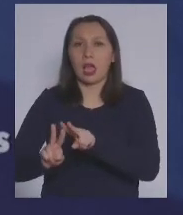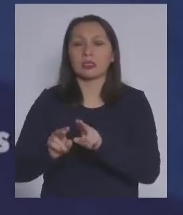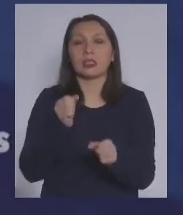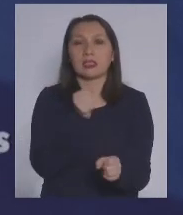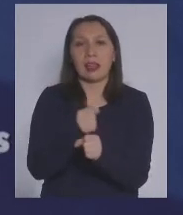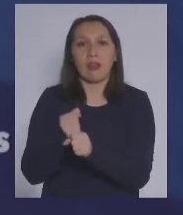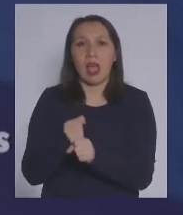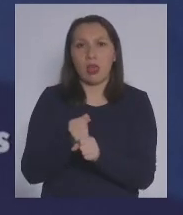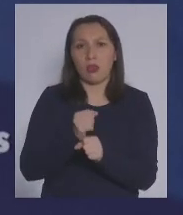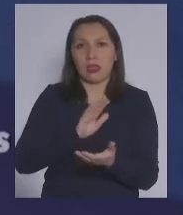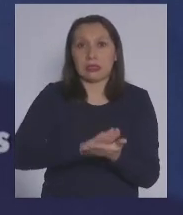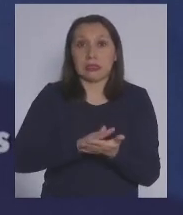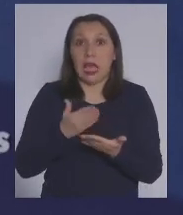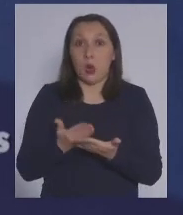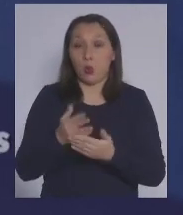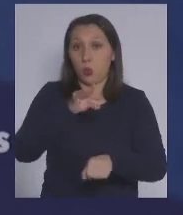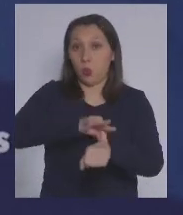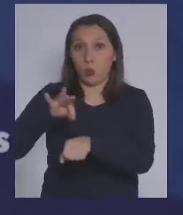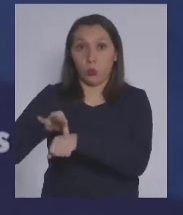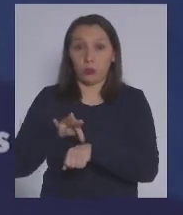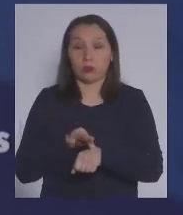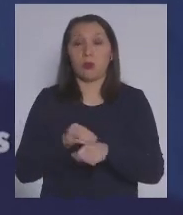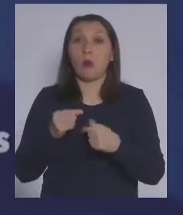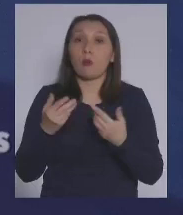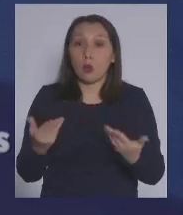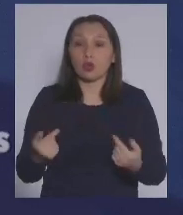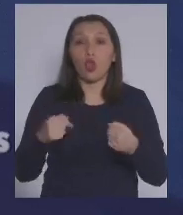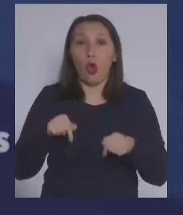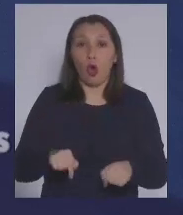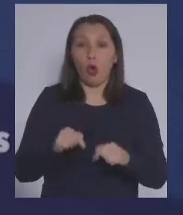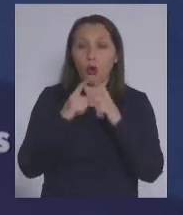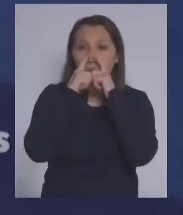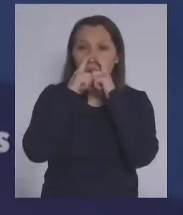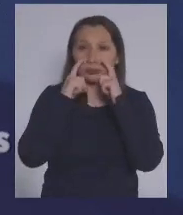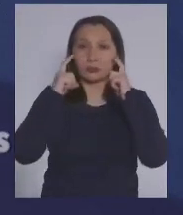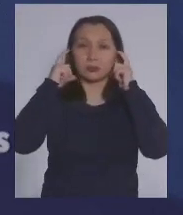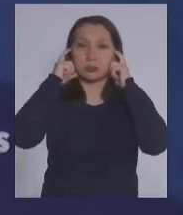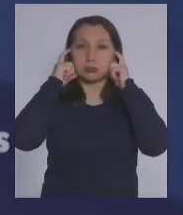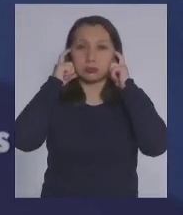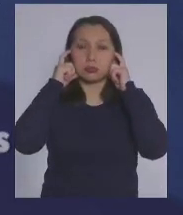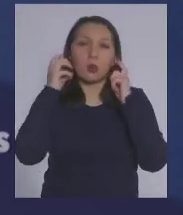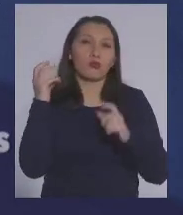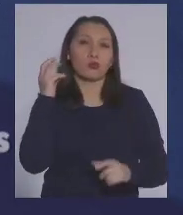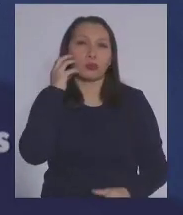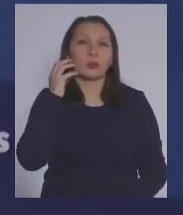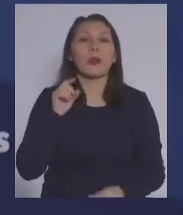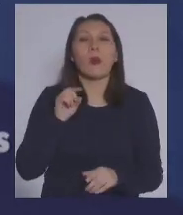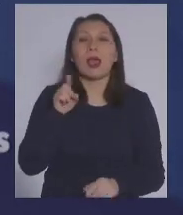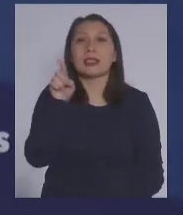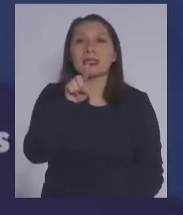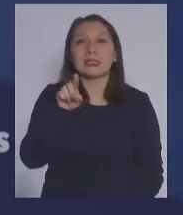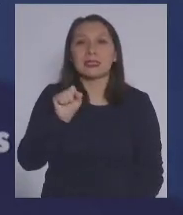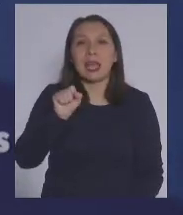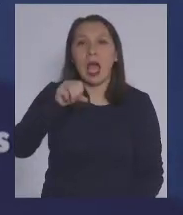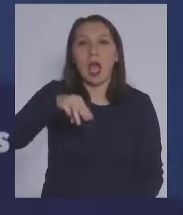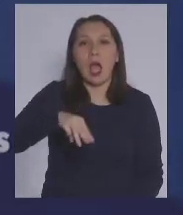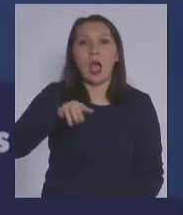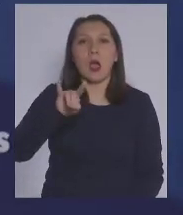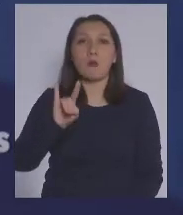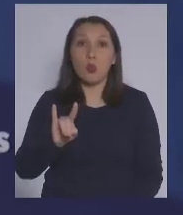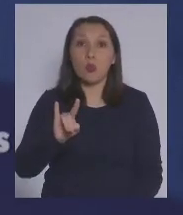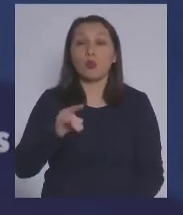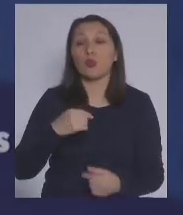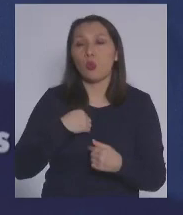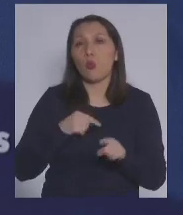de la salud por eso llevo hoy día la mascarilla del samu a los cuales